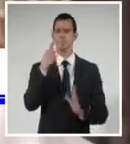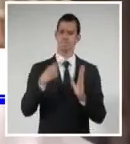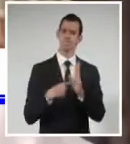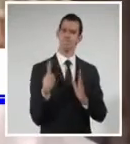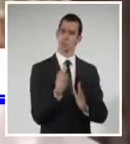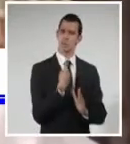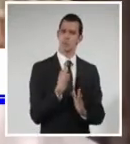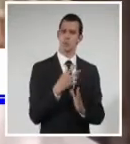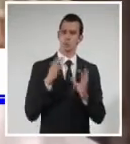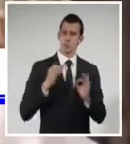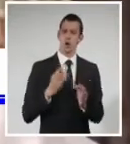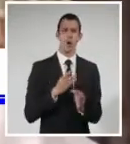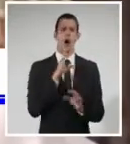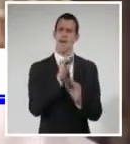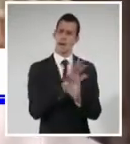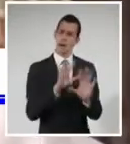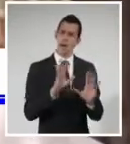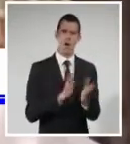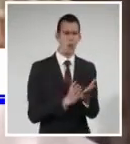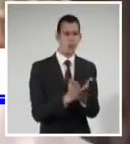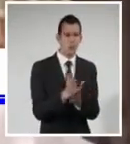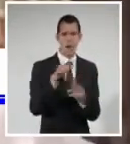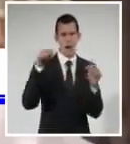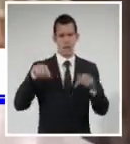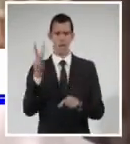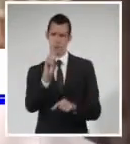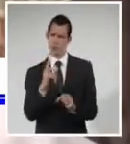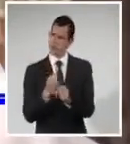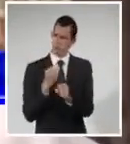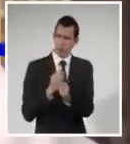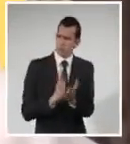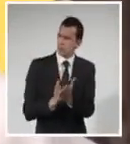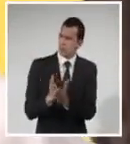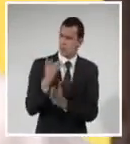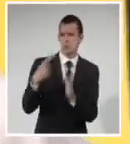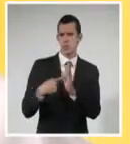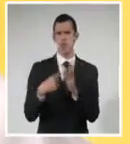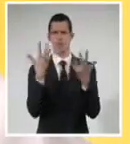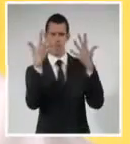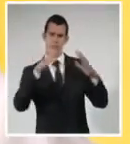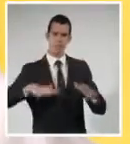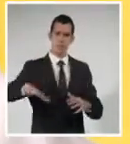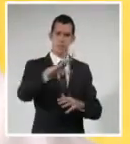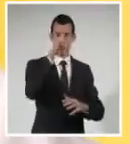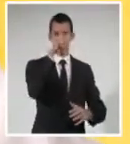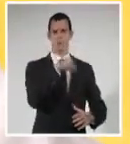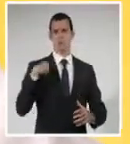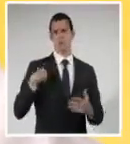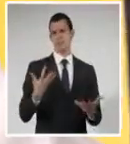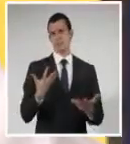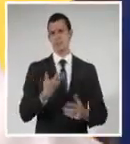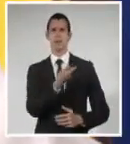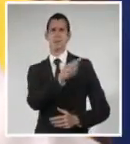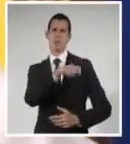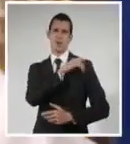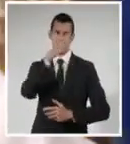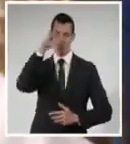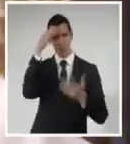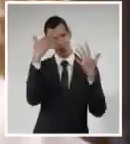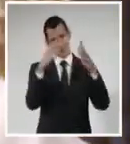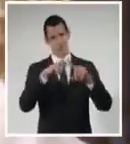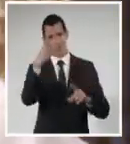nuestra obra acá en Venezuela y felicitar en nombre de la colaboración médica cubana al pueblo cubano por la